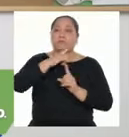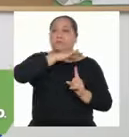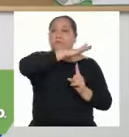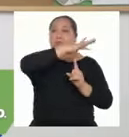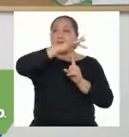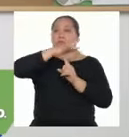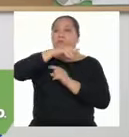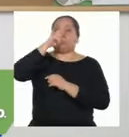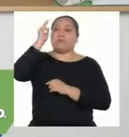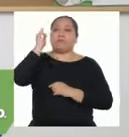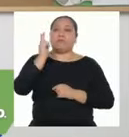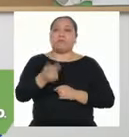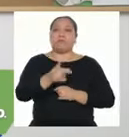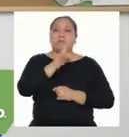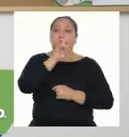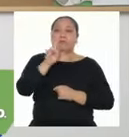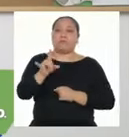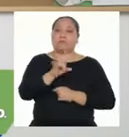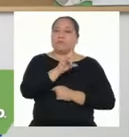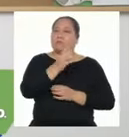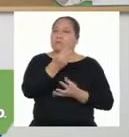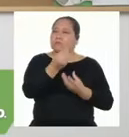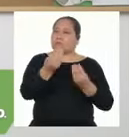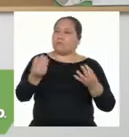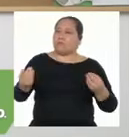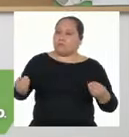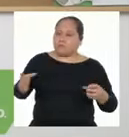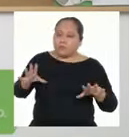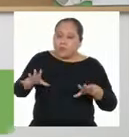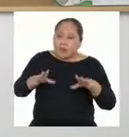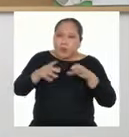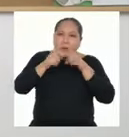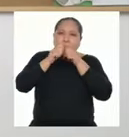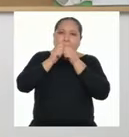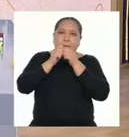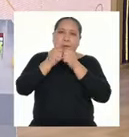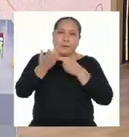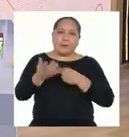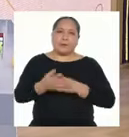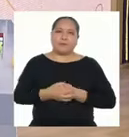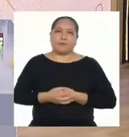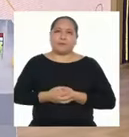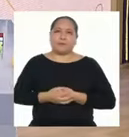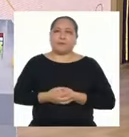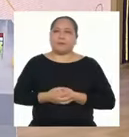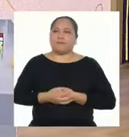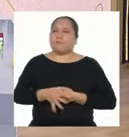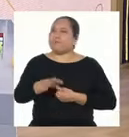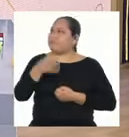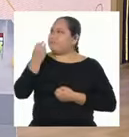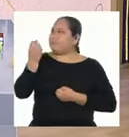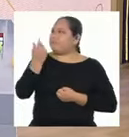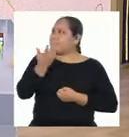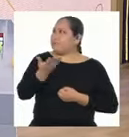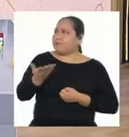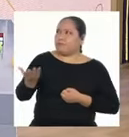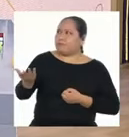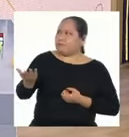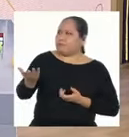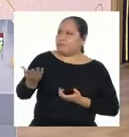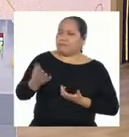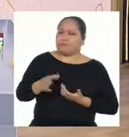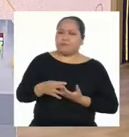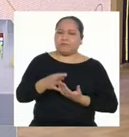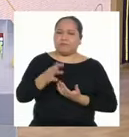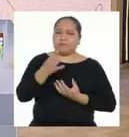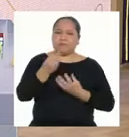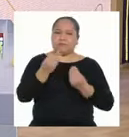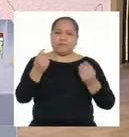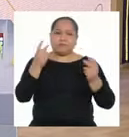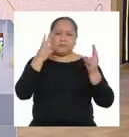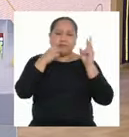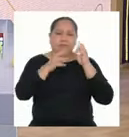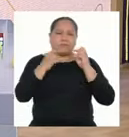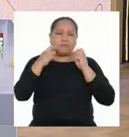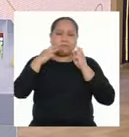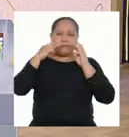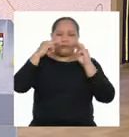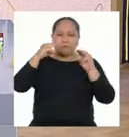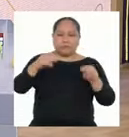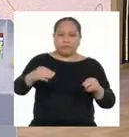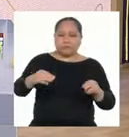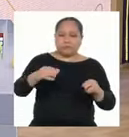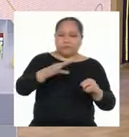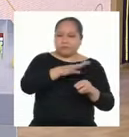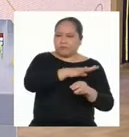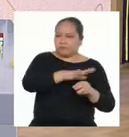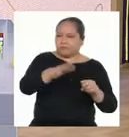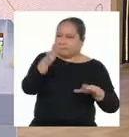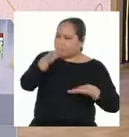ambiente, prohibiendo el uso indiscriminado del plástico. ¿Y por qué entonces a veces vemos las playas